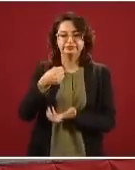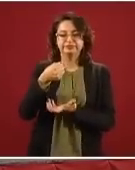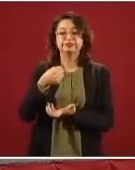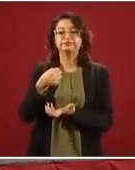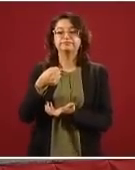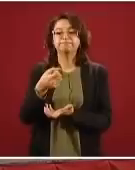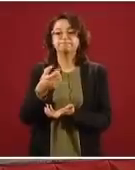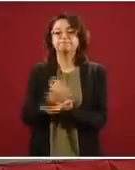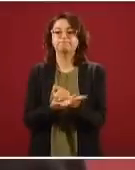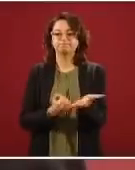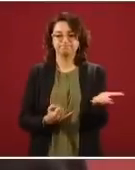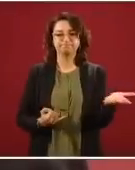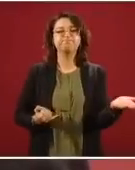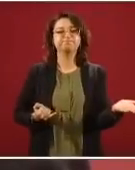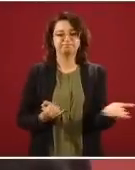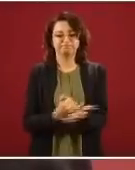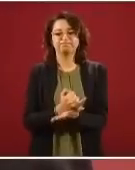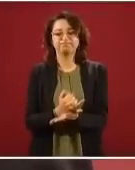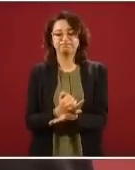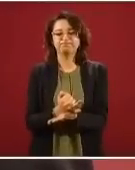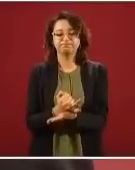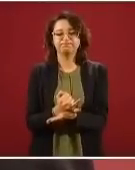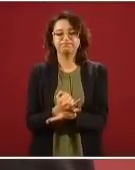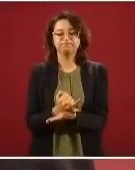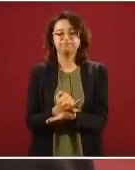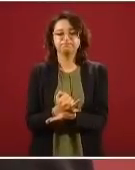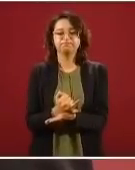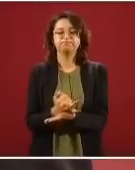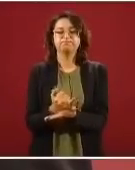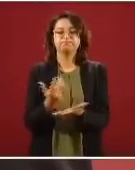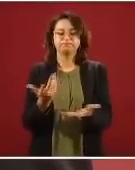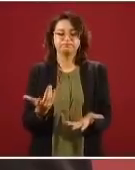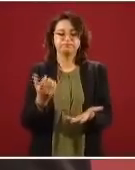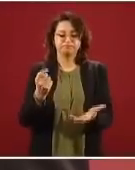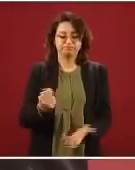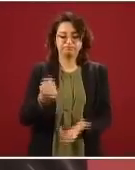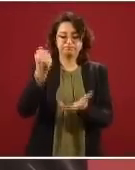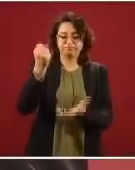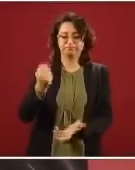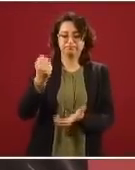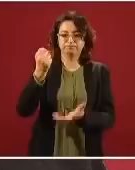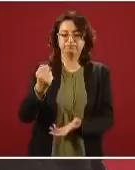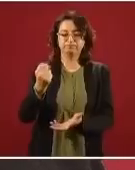se ha tomado la decisión de que ese dinero